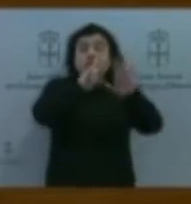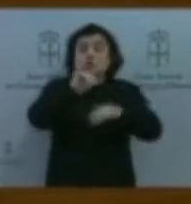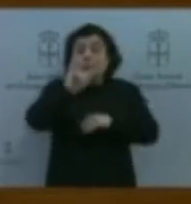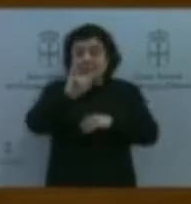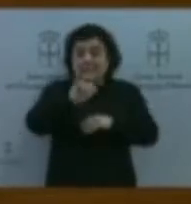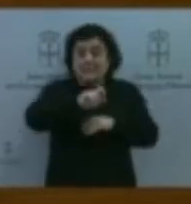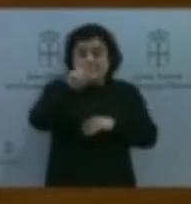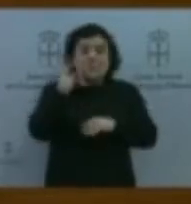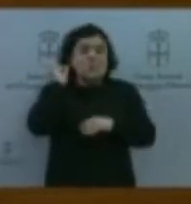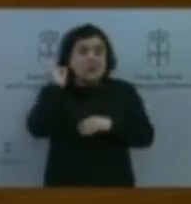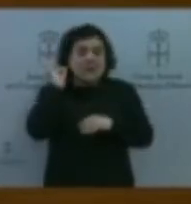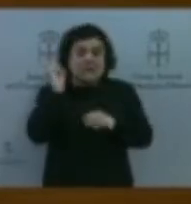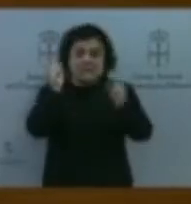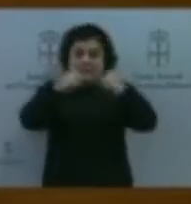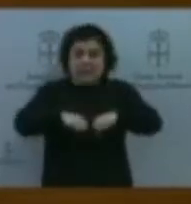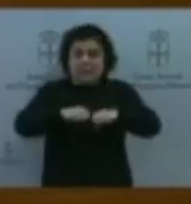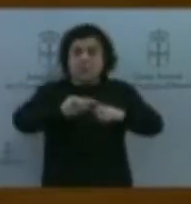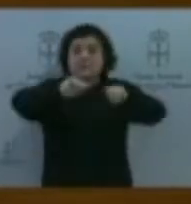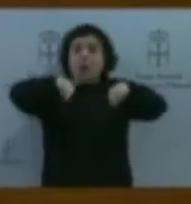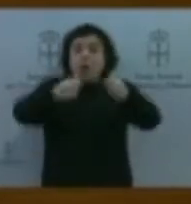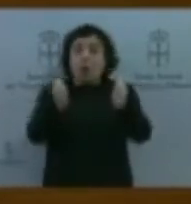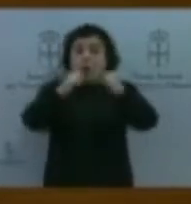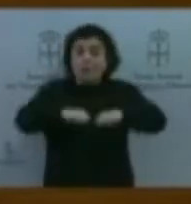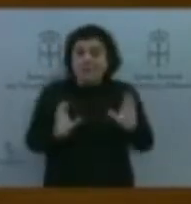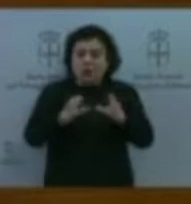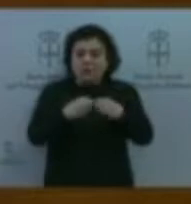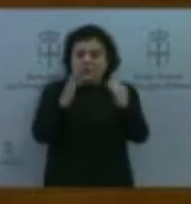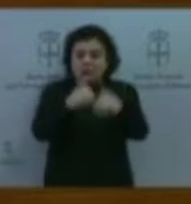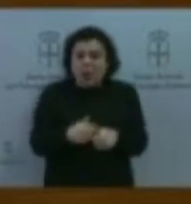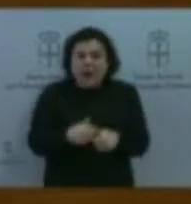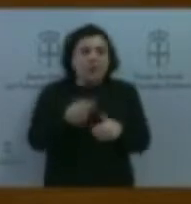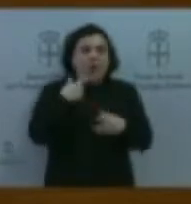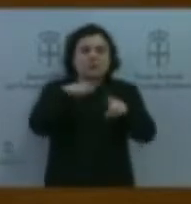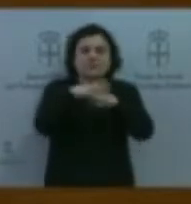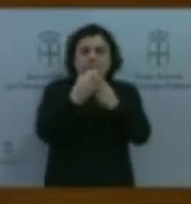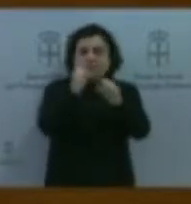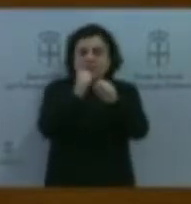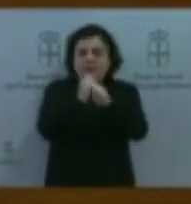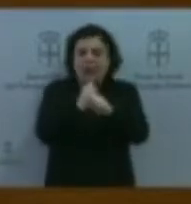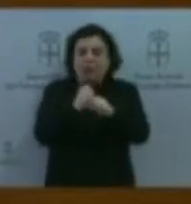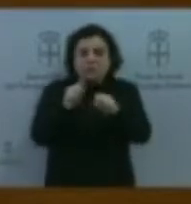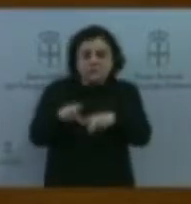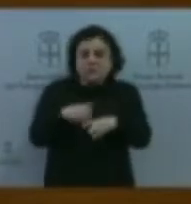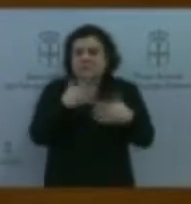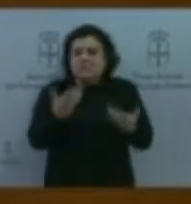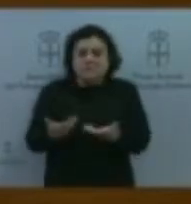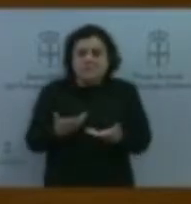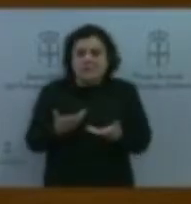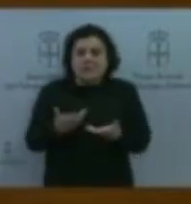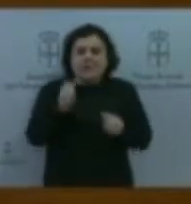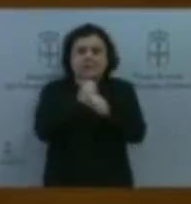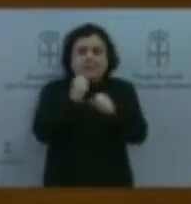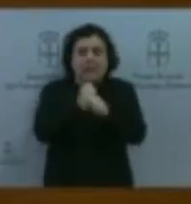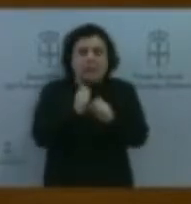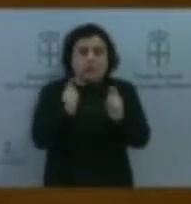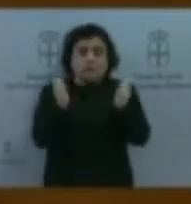en situación irregular, sin derechos, sin prestaciones, sin subsidios. 8.000 trabajadoras sin convenio colectivo, 30% en situación irregular, que